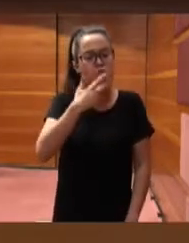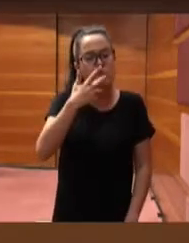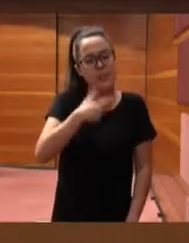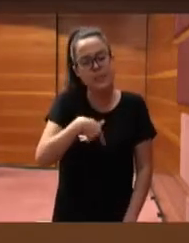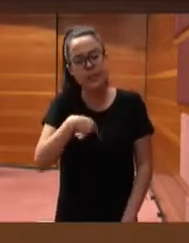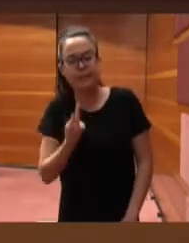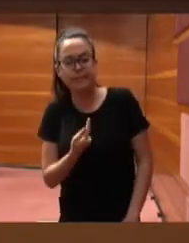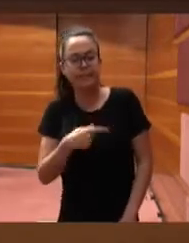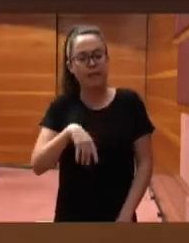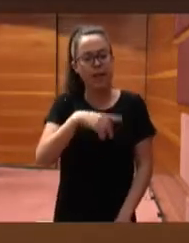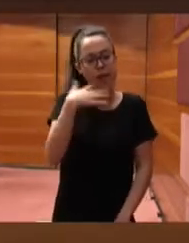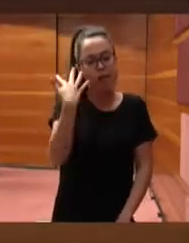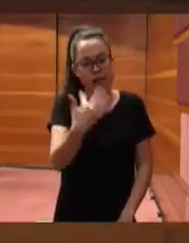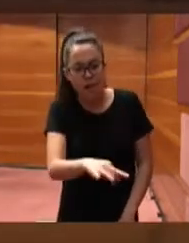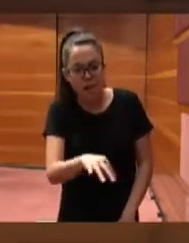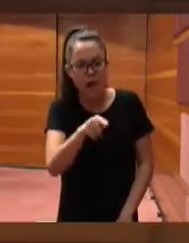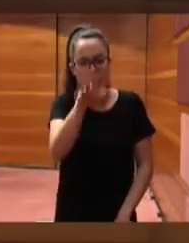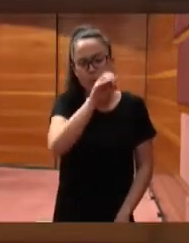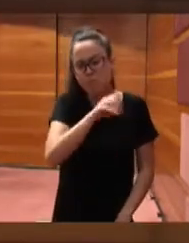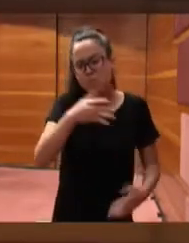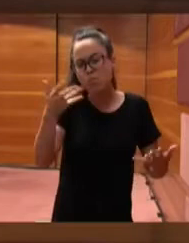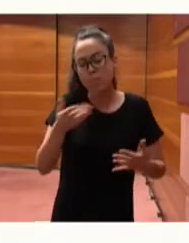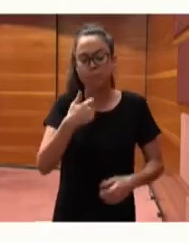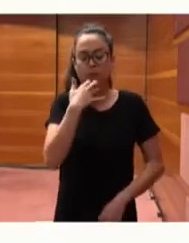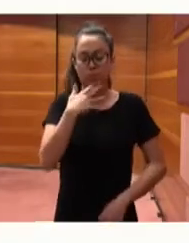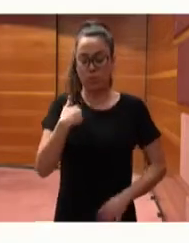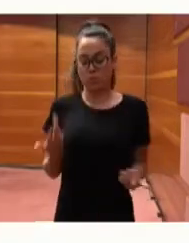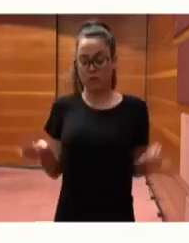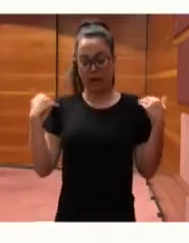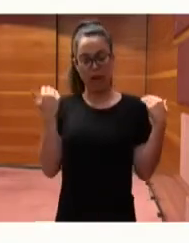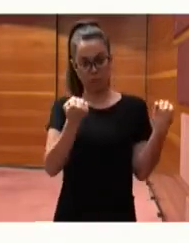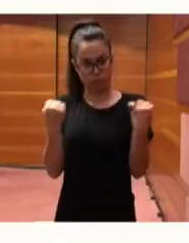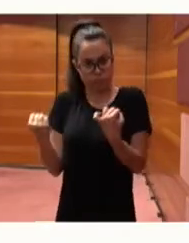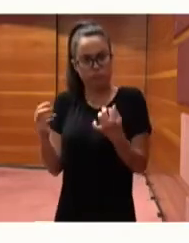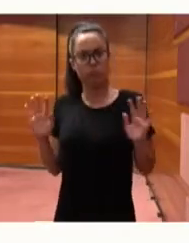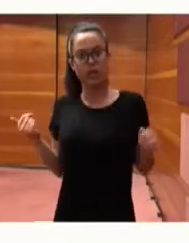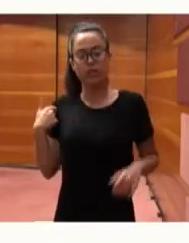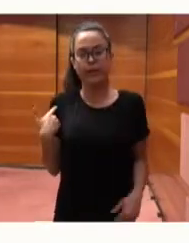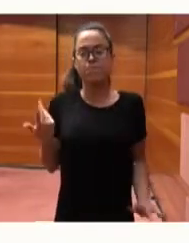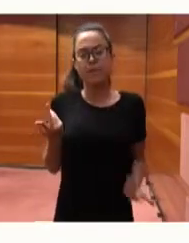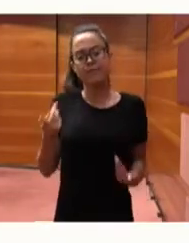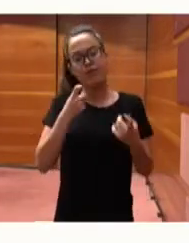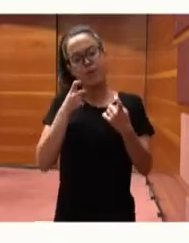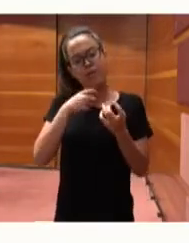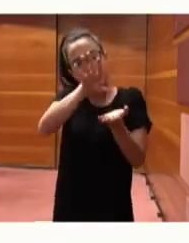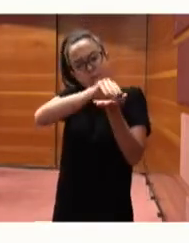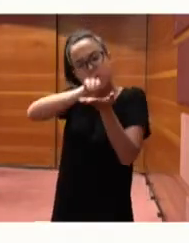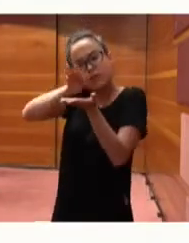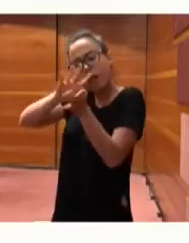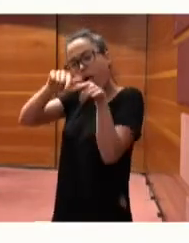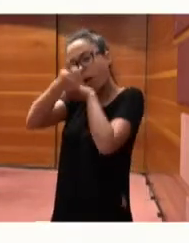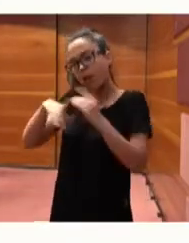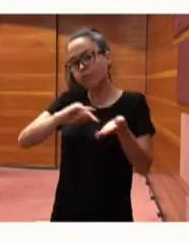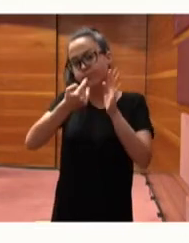opinión, ¿para qué? Para que yo, cargo público, poder tomar decisiones mejor informadas, poder orientar la política pública